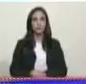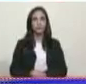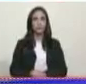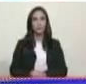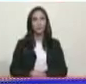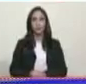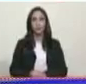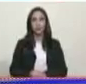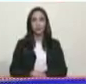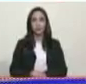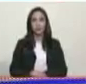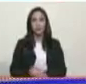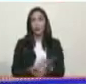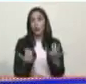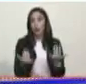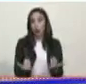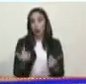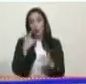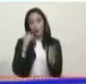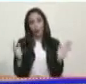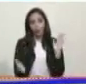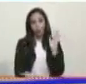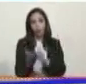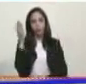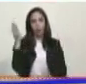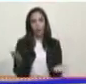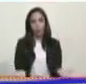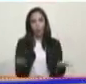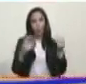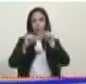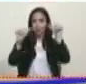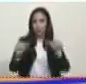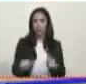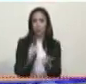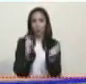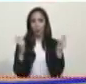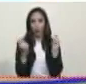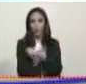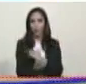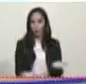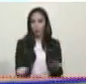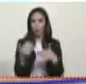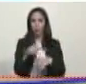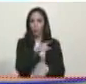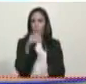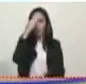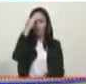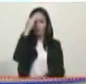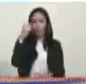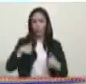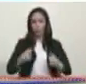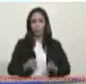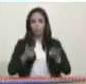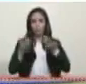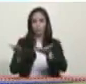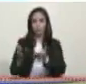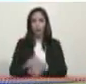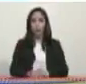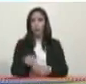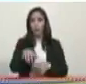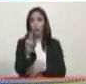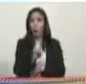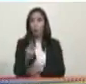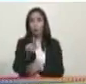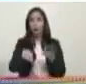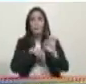Ahora yo he dicho, vayamos a un nuevo sistema. Ya ustedes saben, he autorizado el uso de